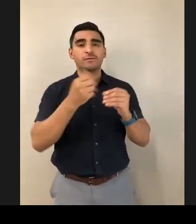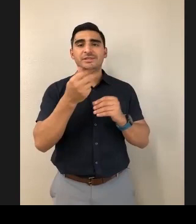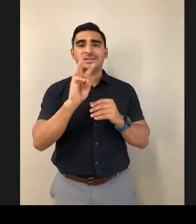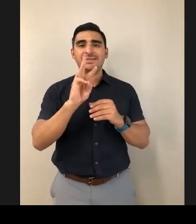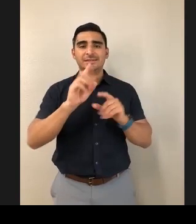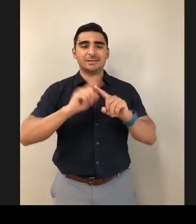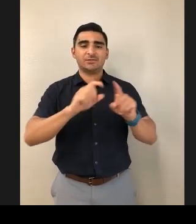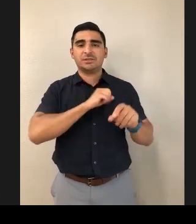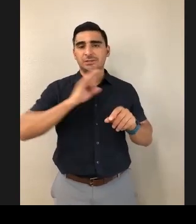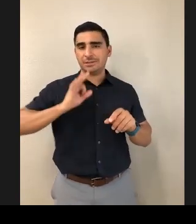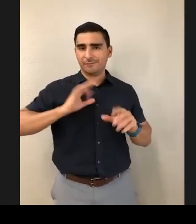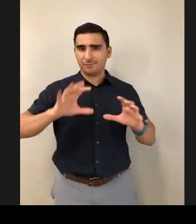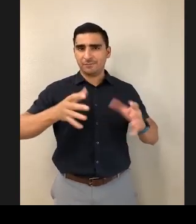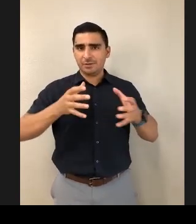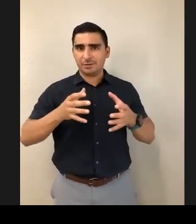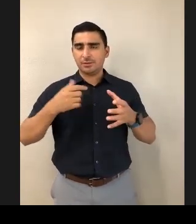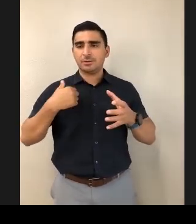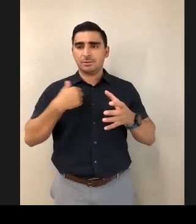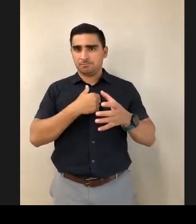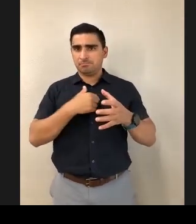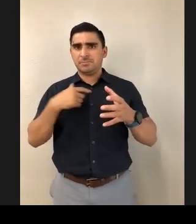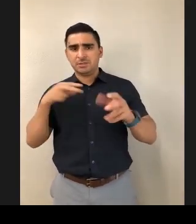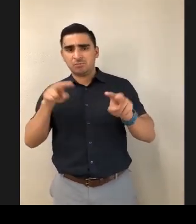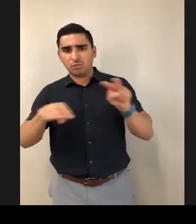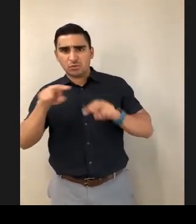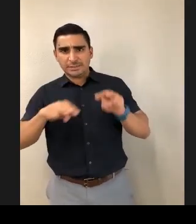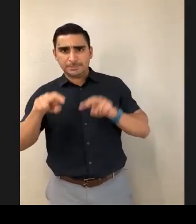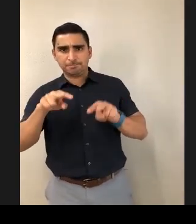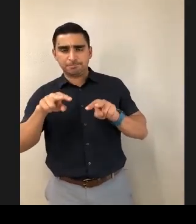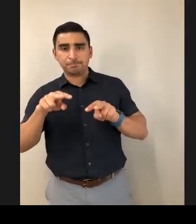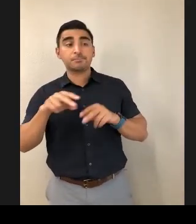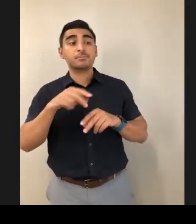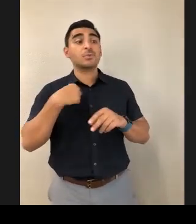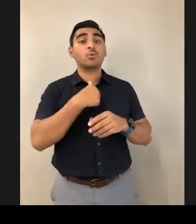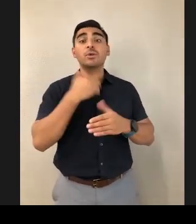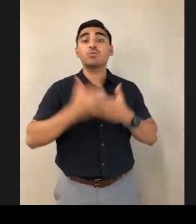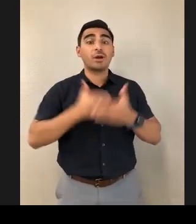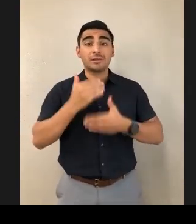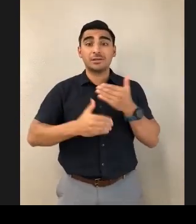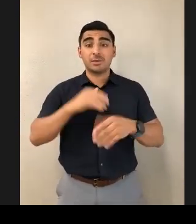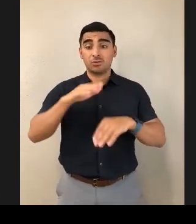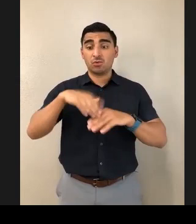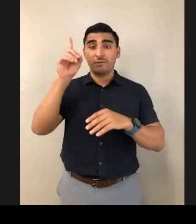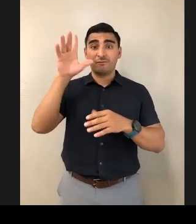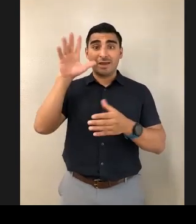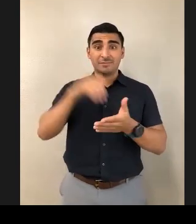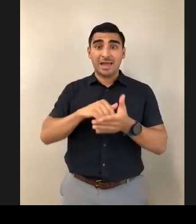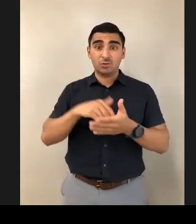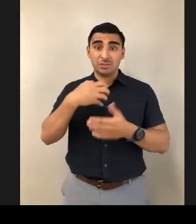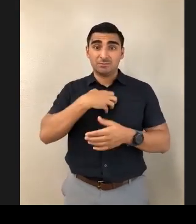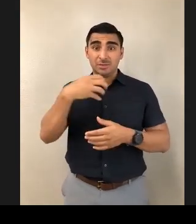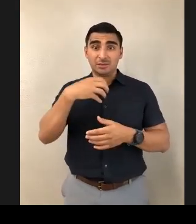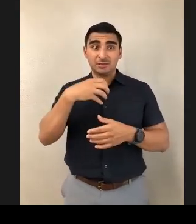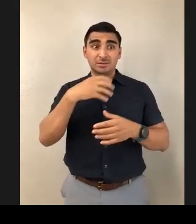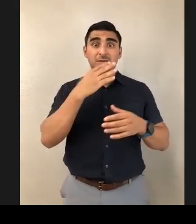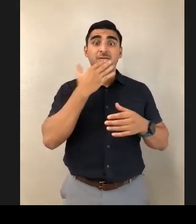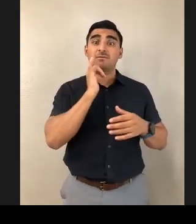Superviso 16 miembros de personal. Procesamos 5,000 casos